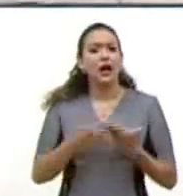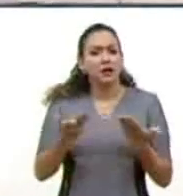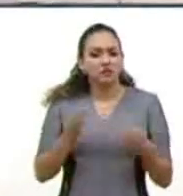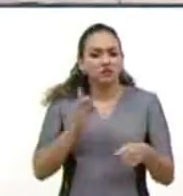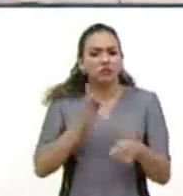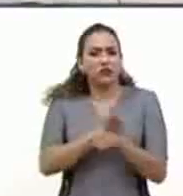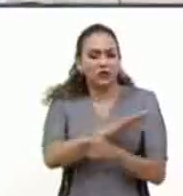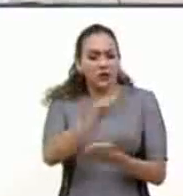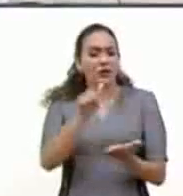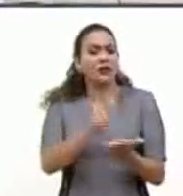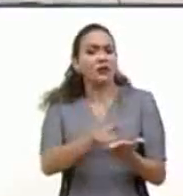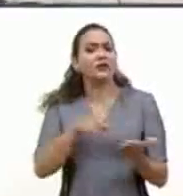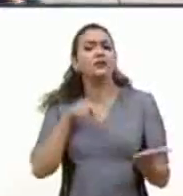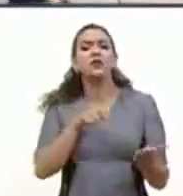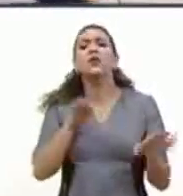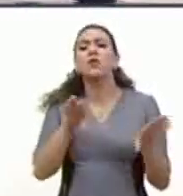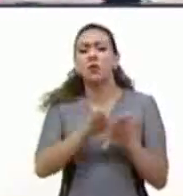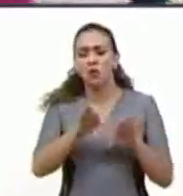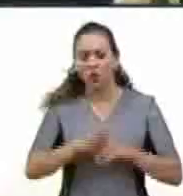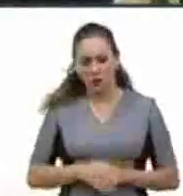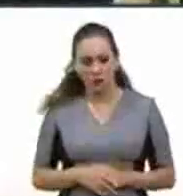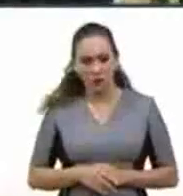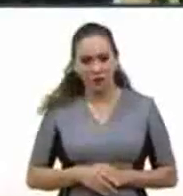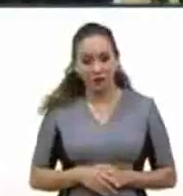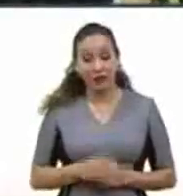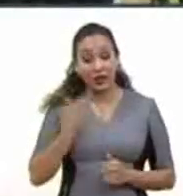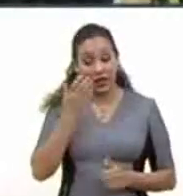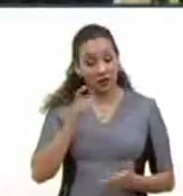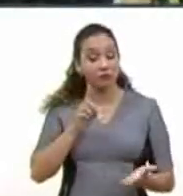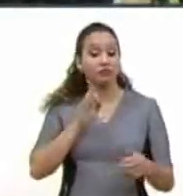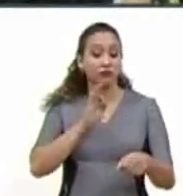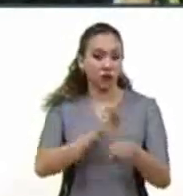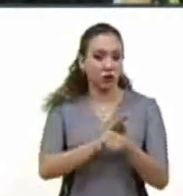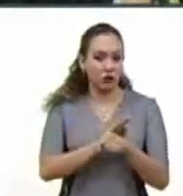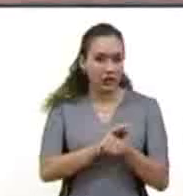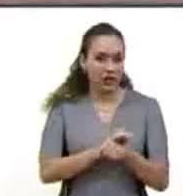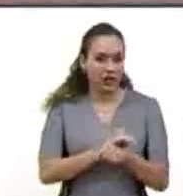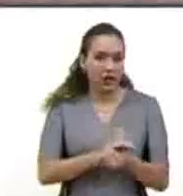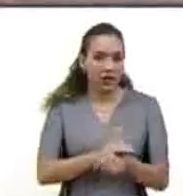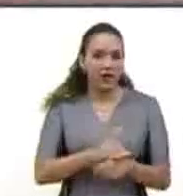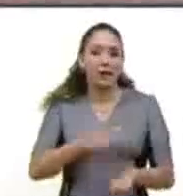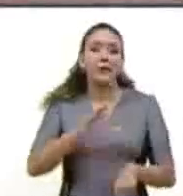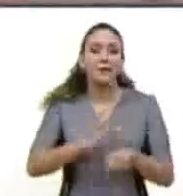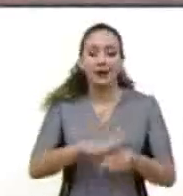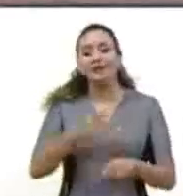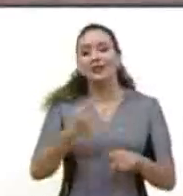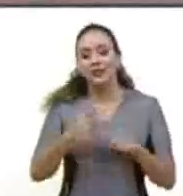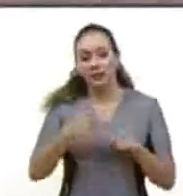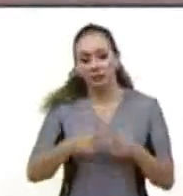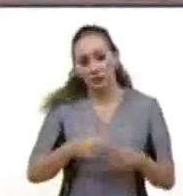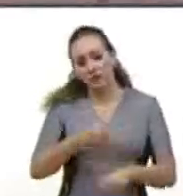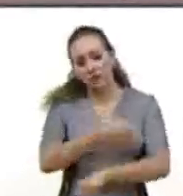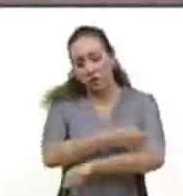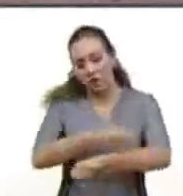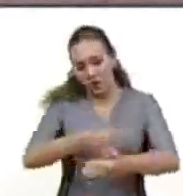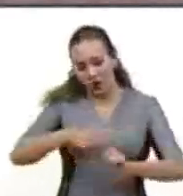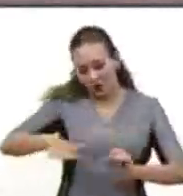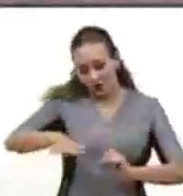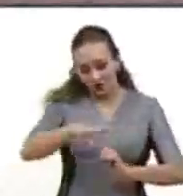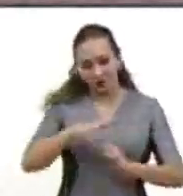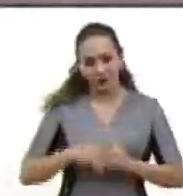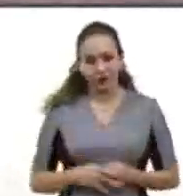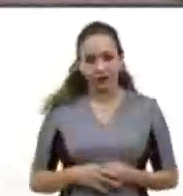de género con el fin de dejar a salvo sus derechos, en especial los de seguridad social. Lo anterior fue señalado